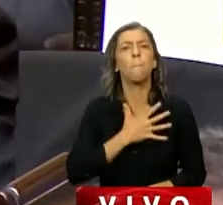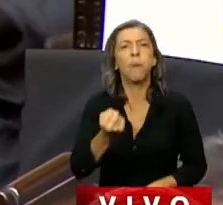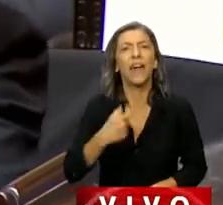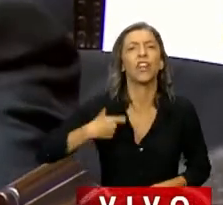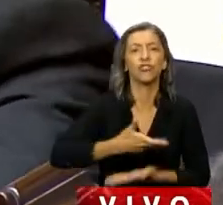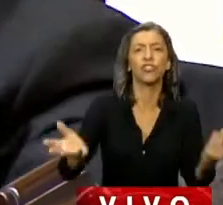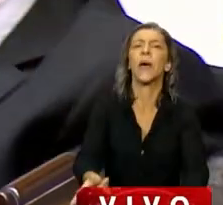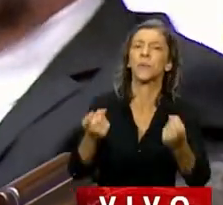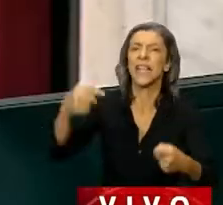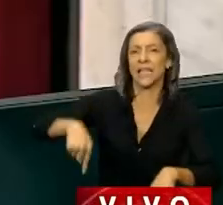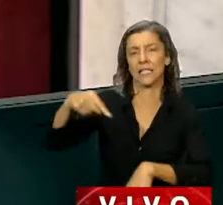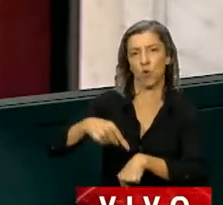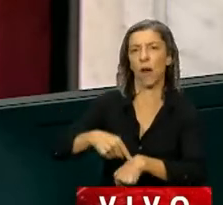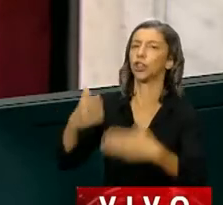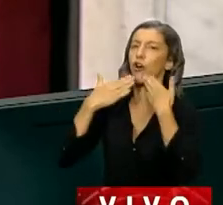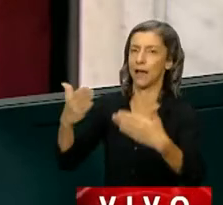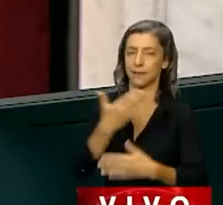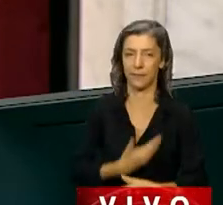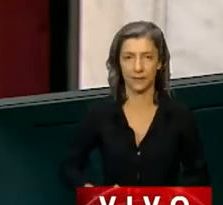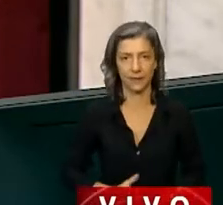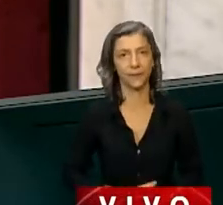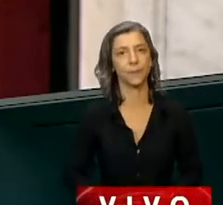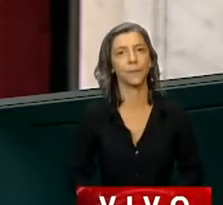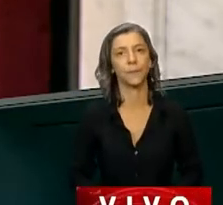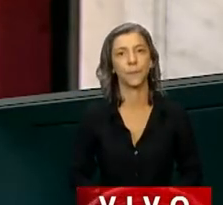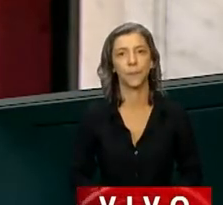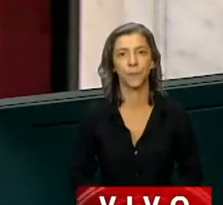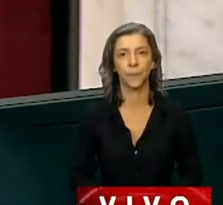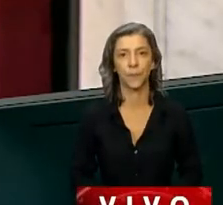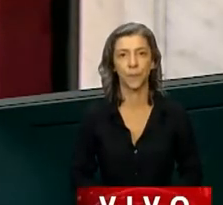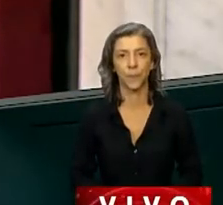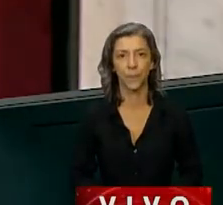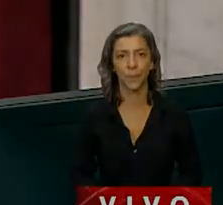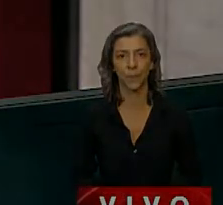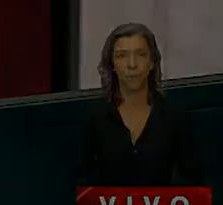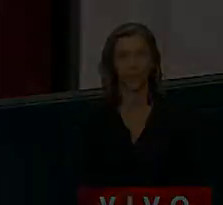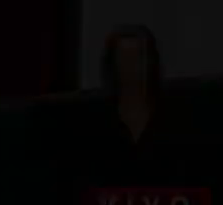momento. Gracias, presidente. Muchas gracias, diputado Sartori.